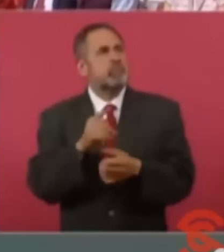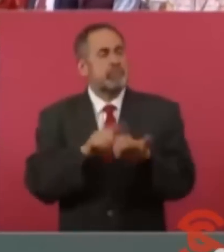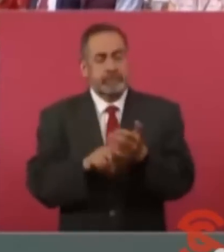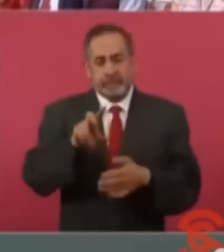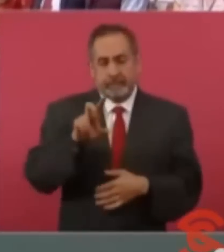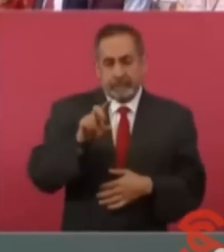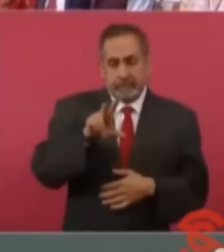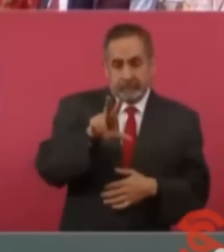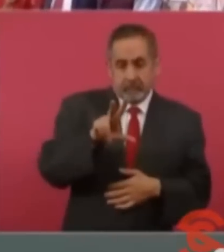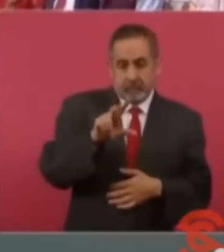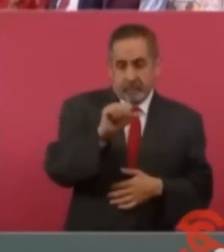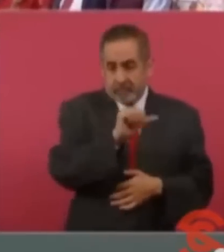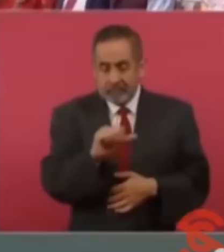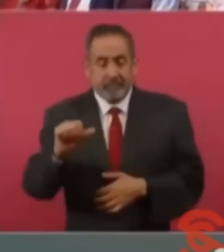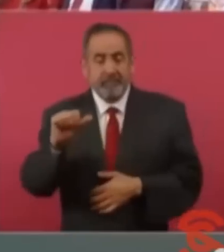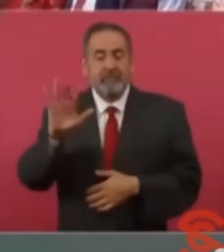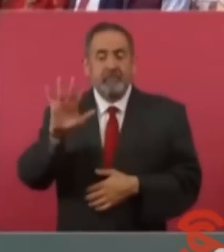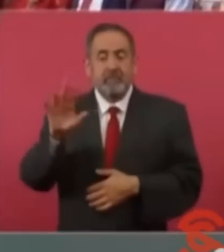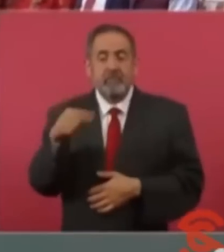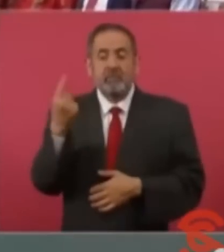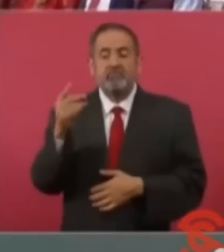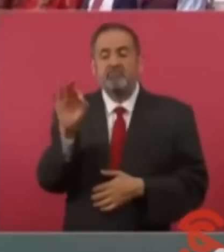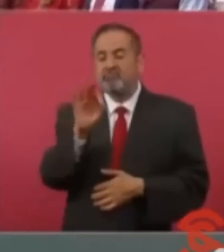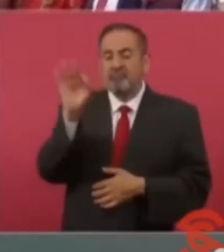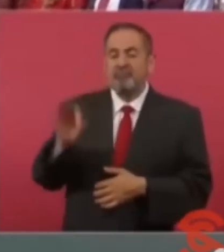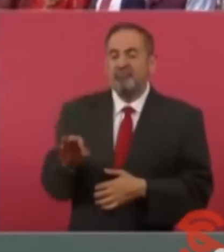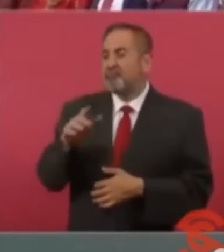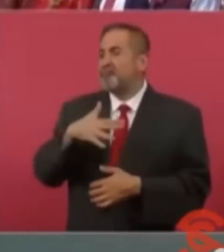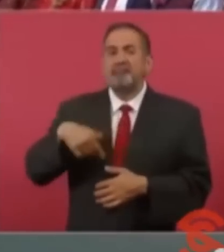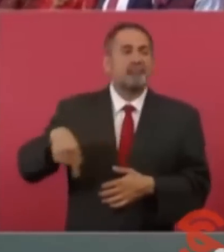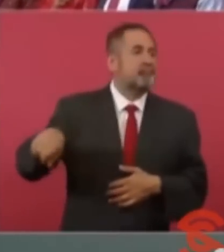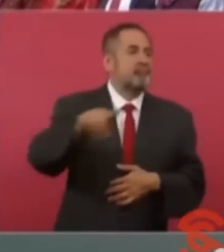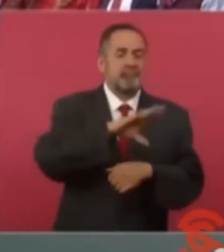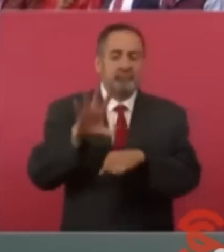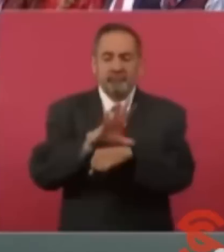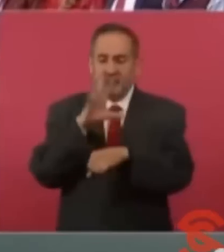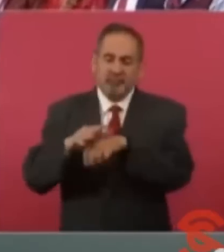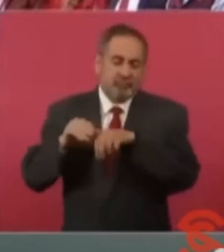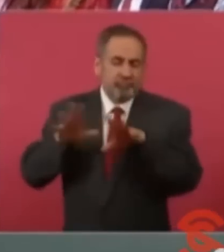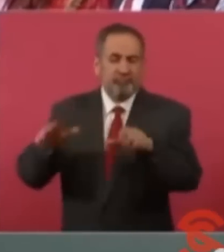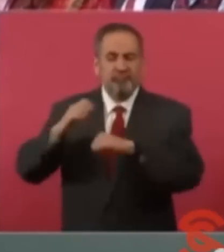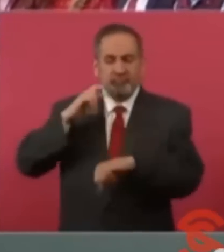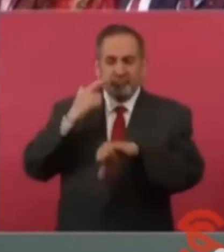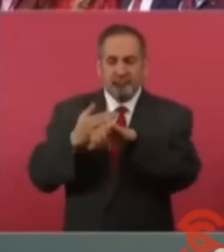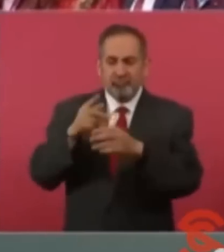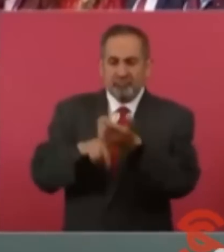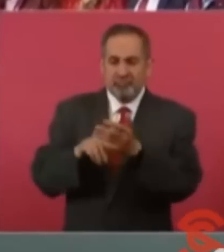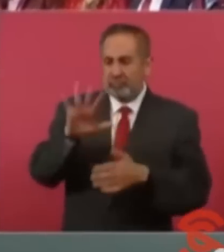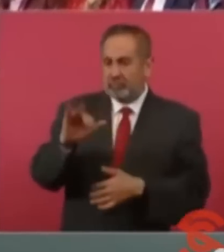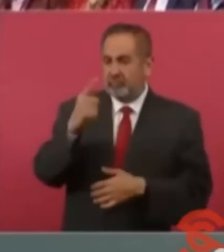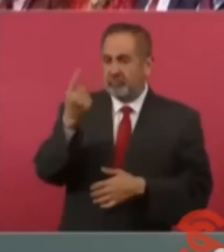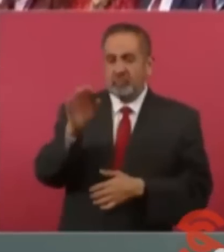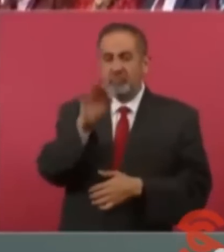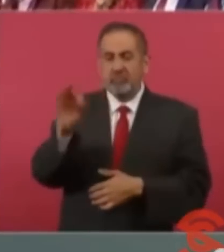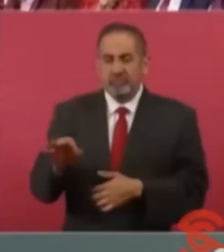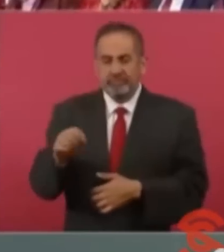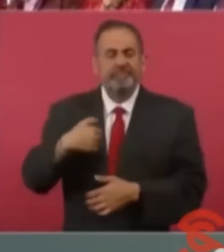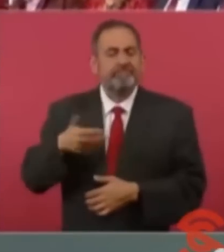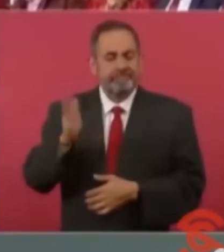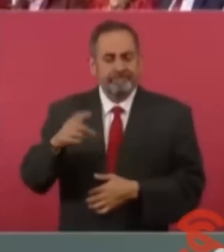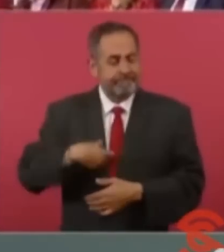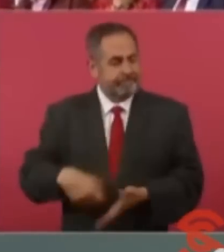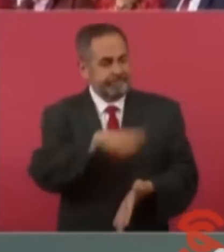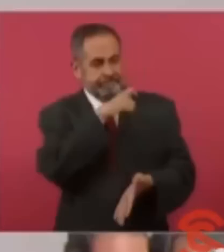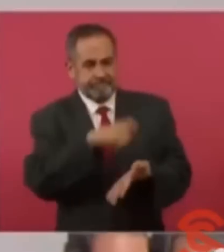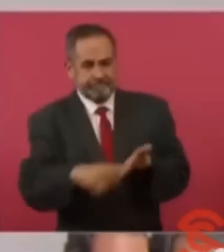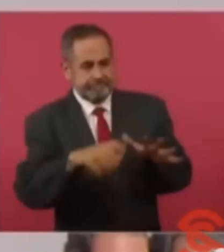38 a 51% de la demanda nacional, porque compramos 13